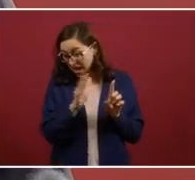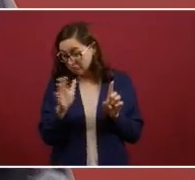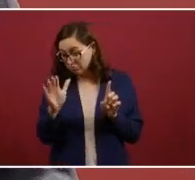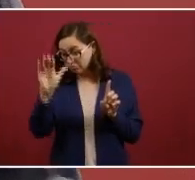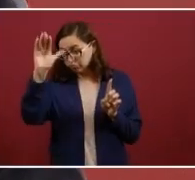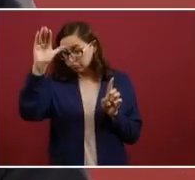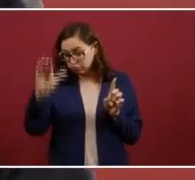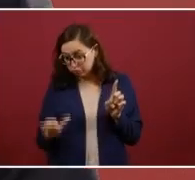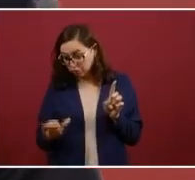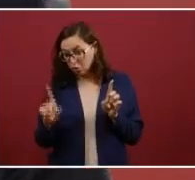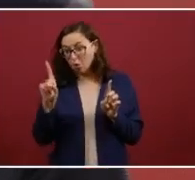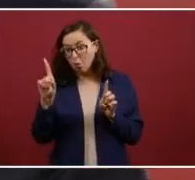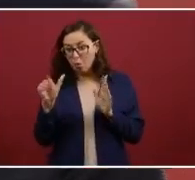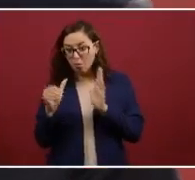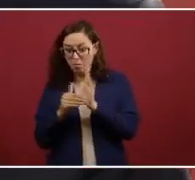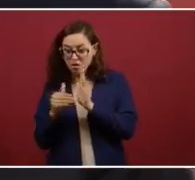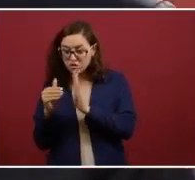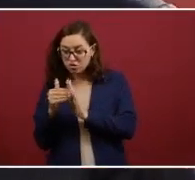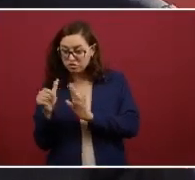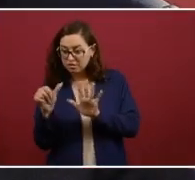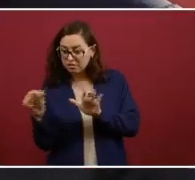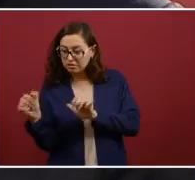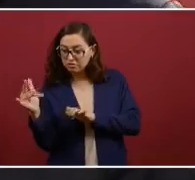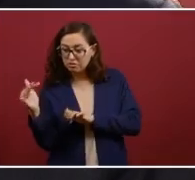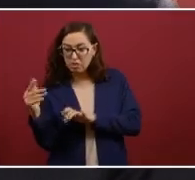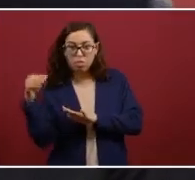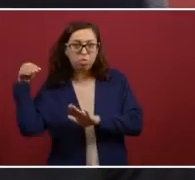Entonces, pues queremos